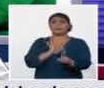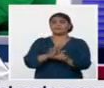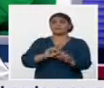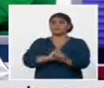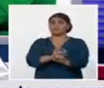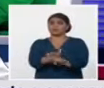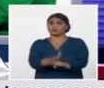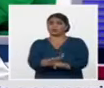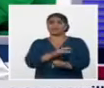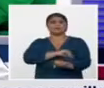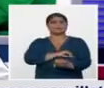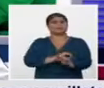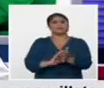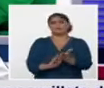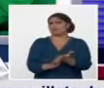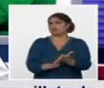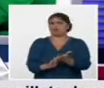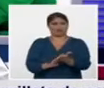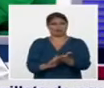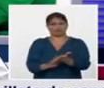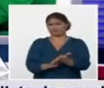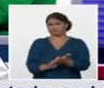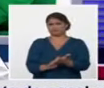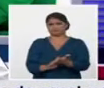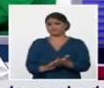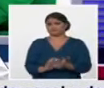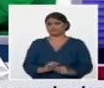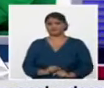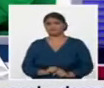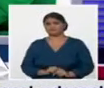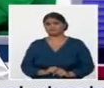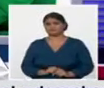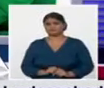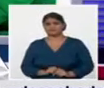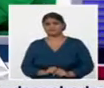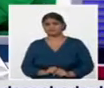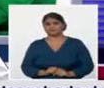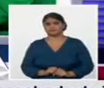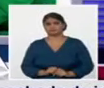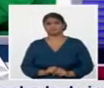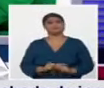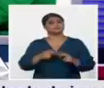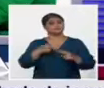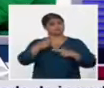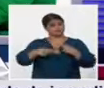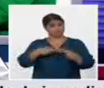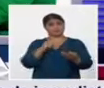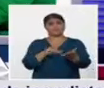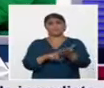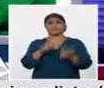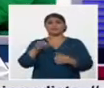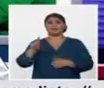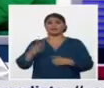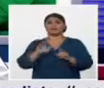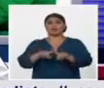estuvo asintomática. Por el protocolo establecido con los contactos es que se establece el diagnóstico.